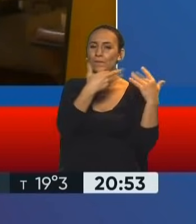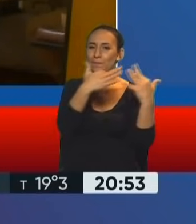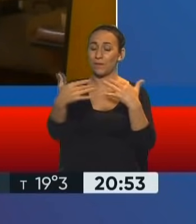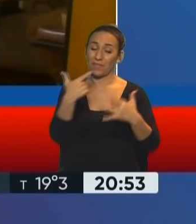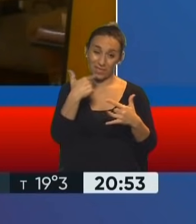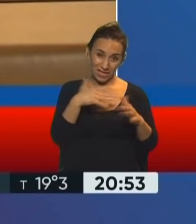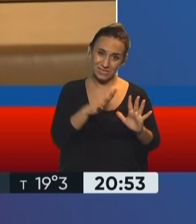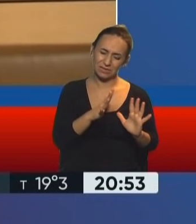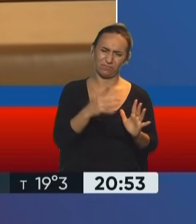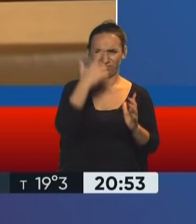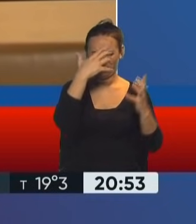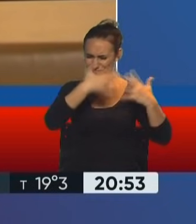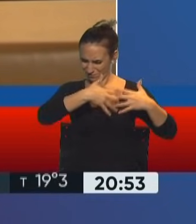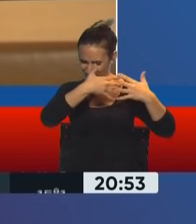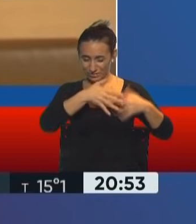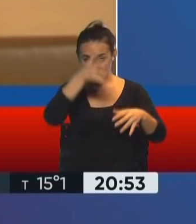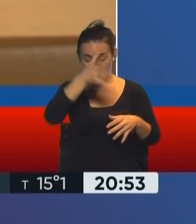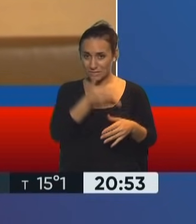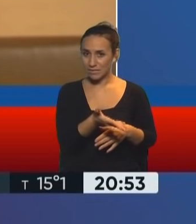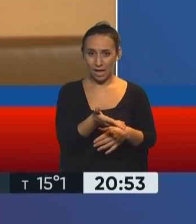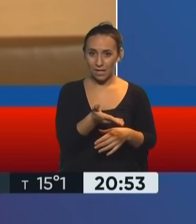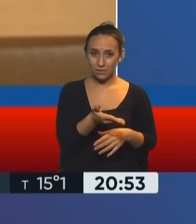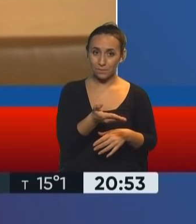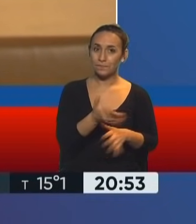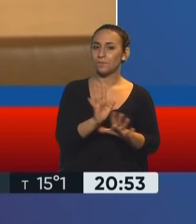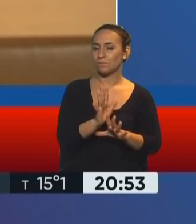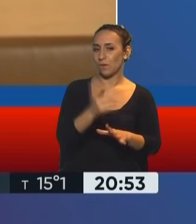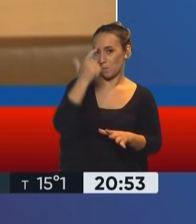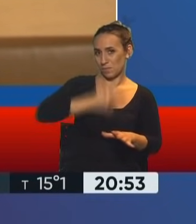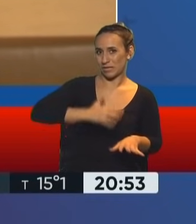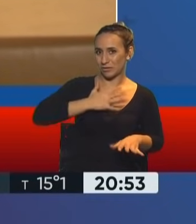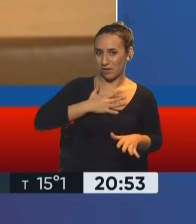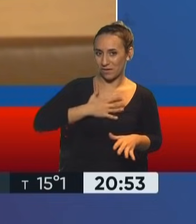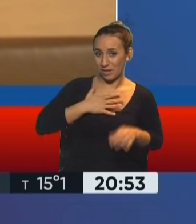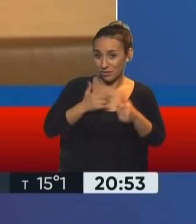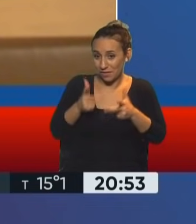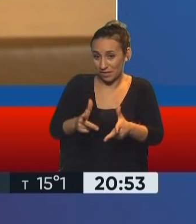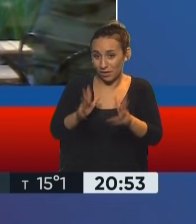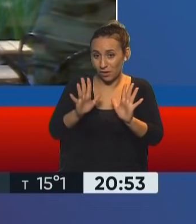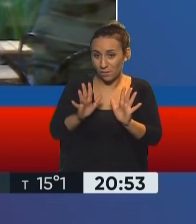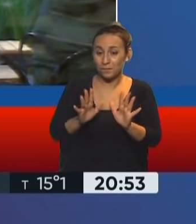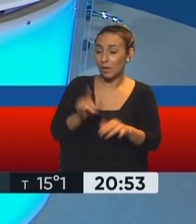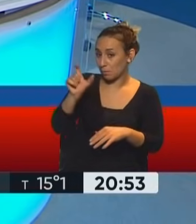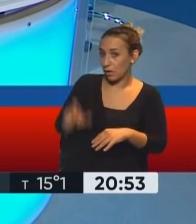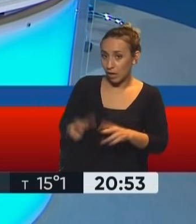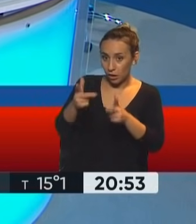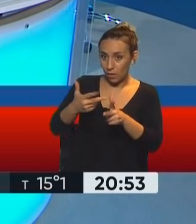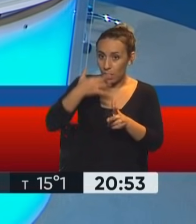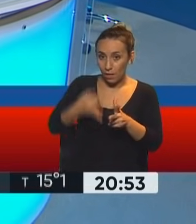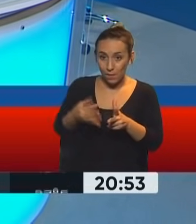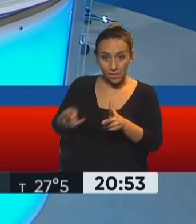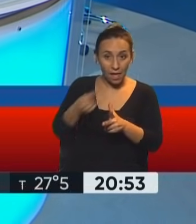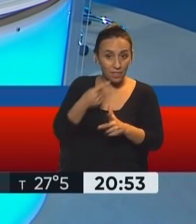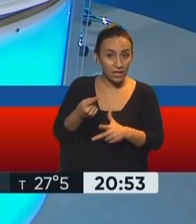escuché esta mañana. Claro. Esta mañana. En forma personal, digamos. No te privas de nada. Alguien que la sostenía en serio.